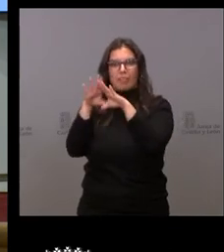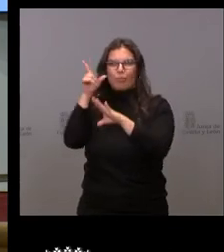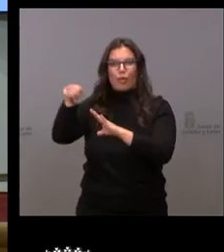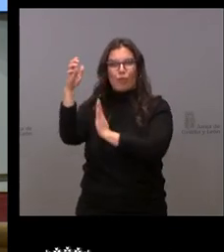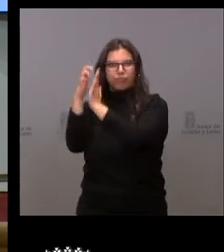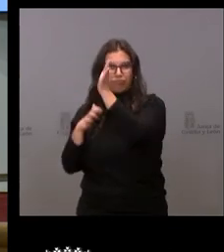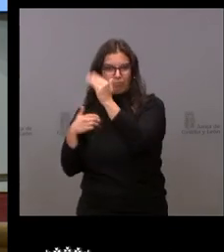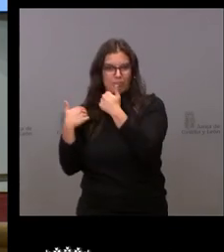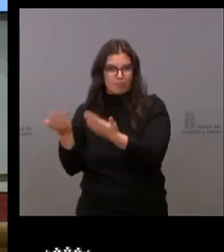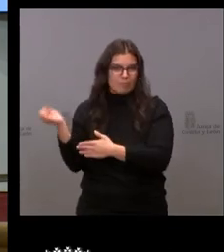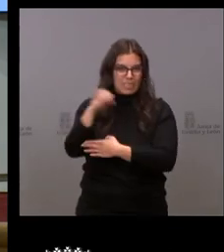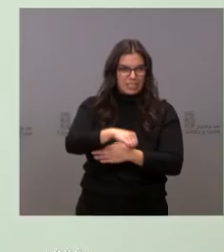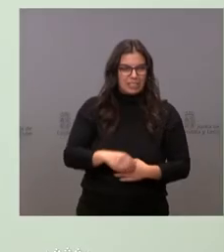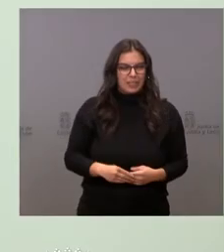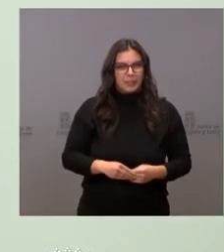Gracias.